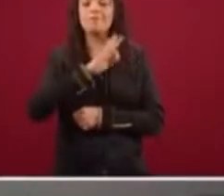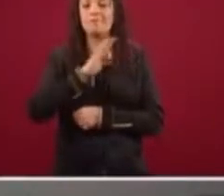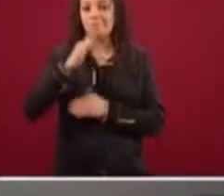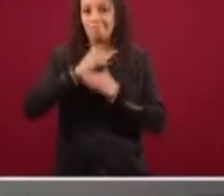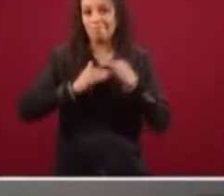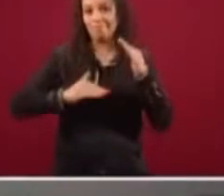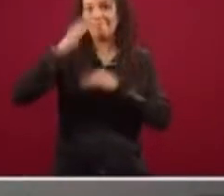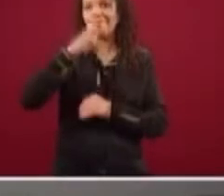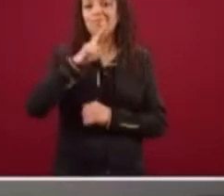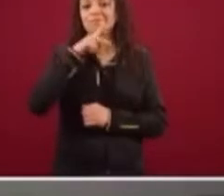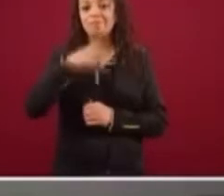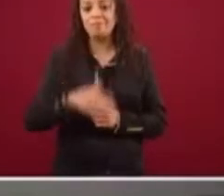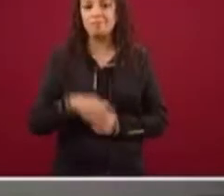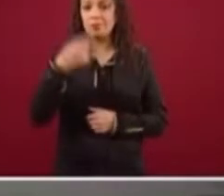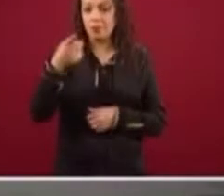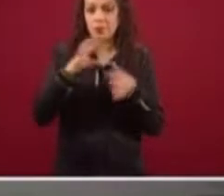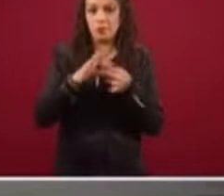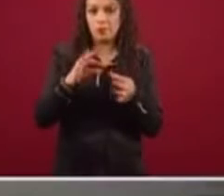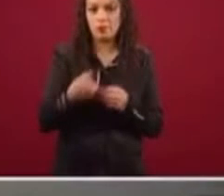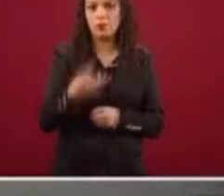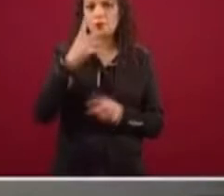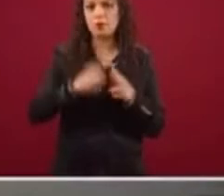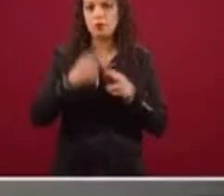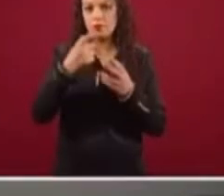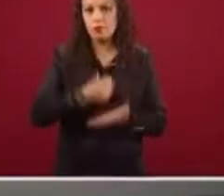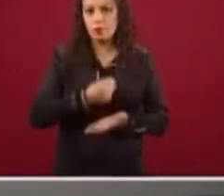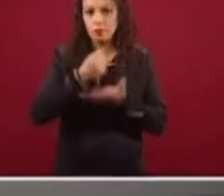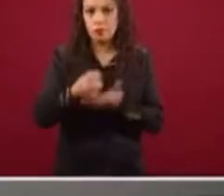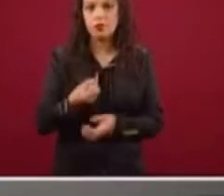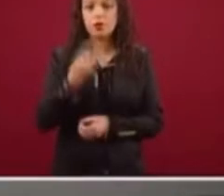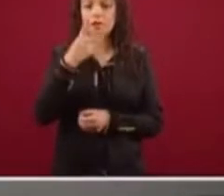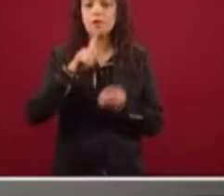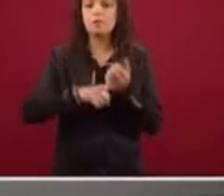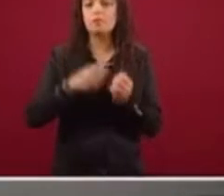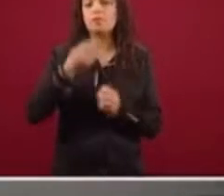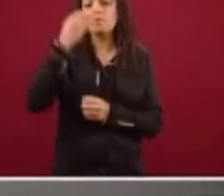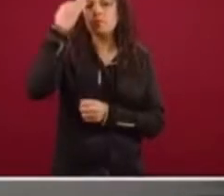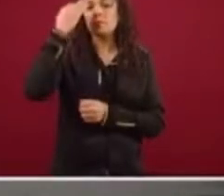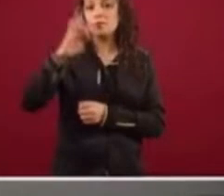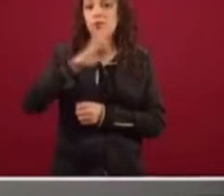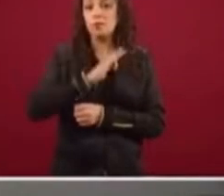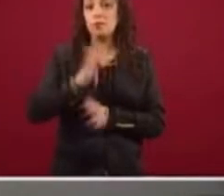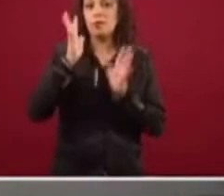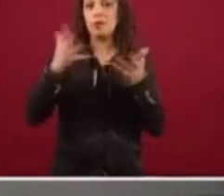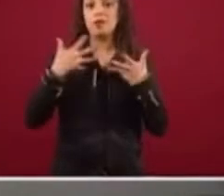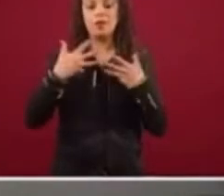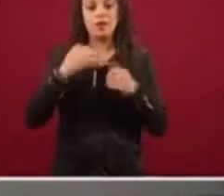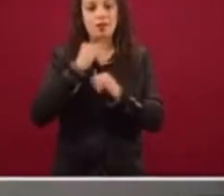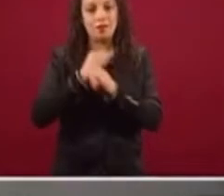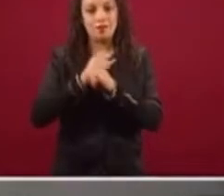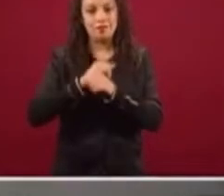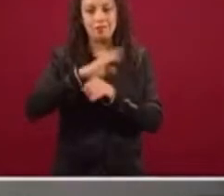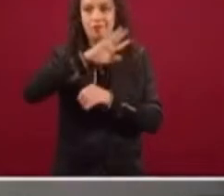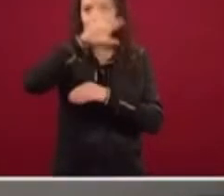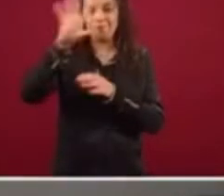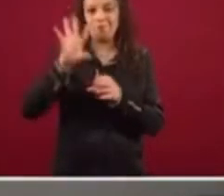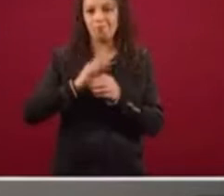cuánto es el presupuesto y en cuanto a tiempo vamos a tener comunicando todo el país